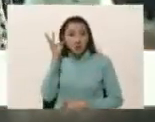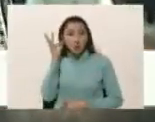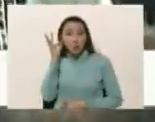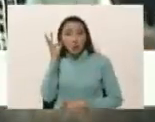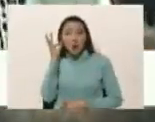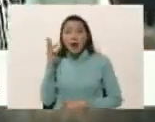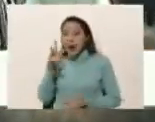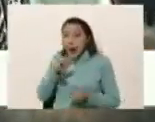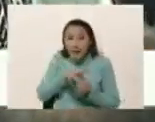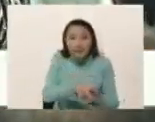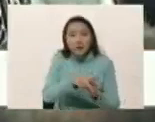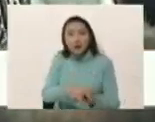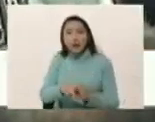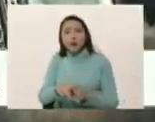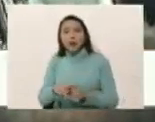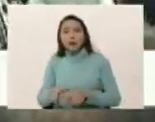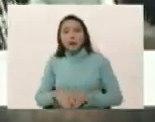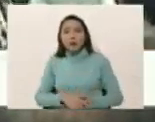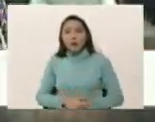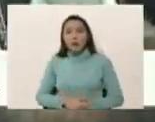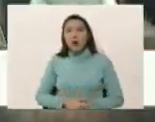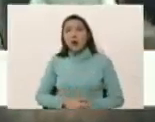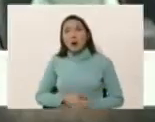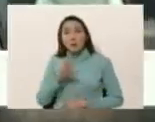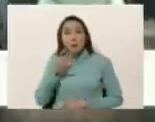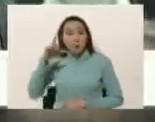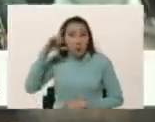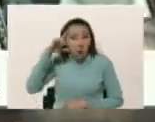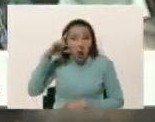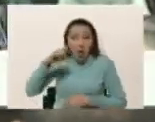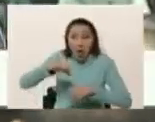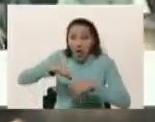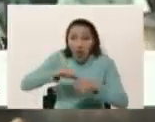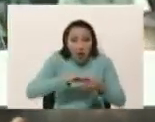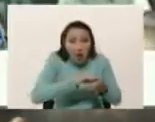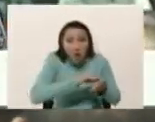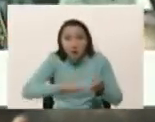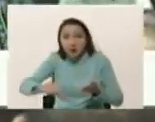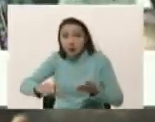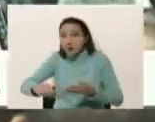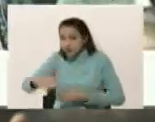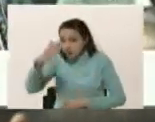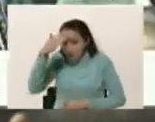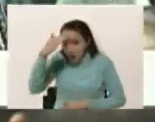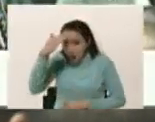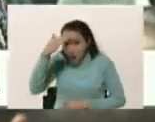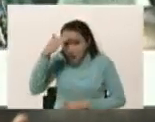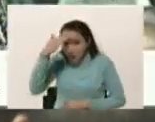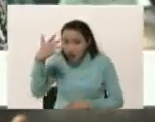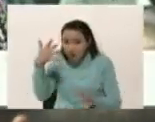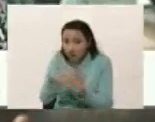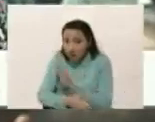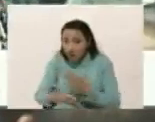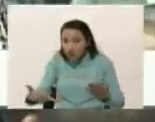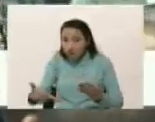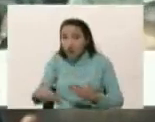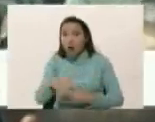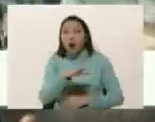por ejemplo de ablación genital sabe lo que es eso diputado